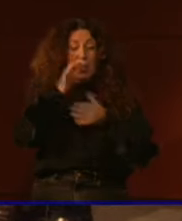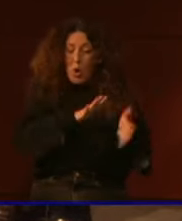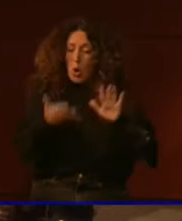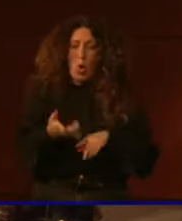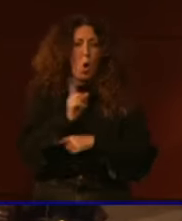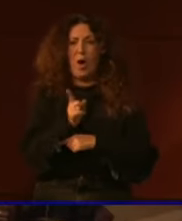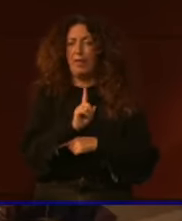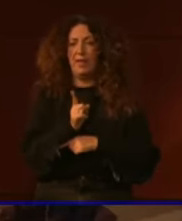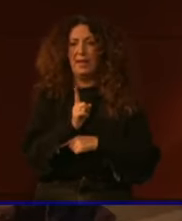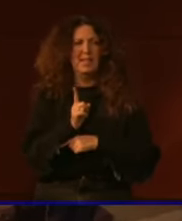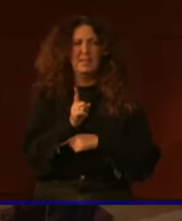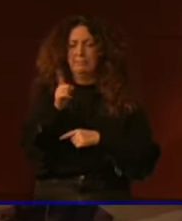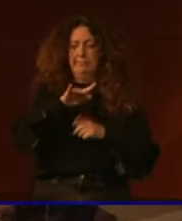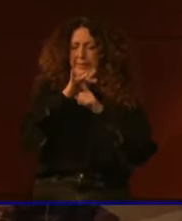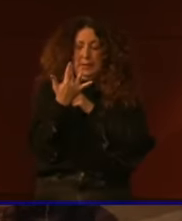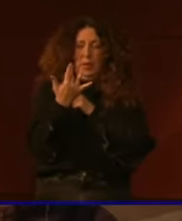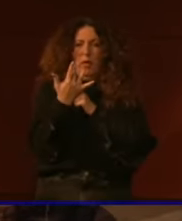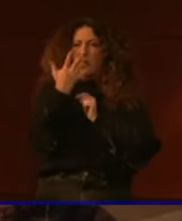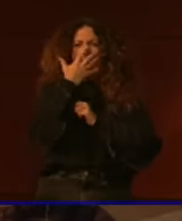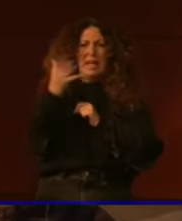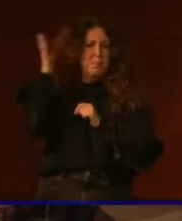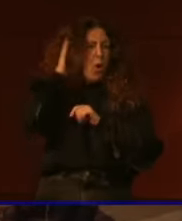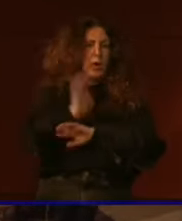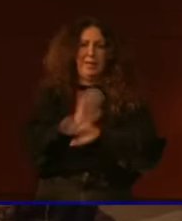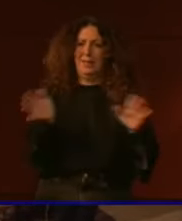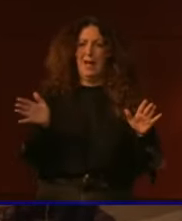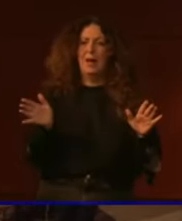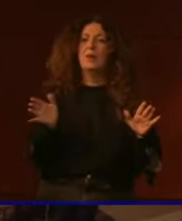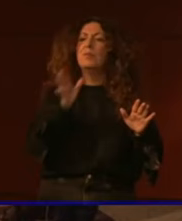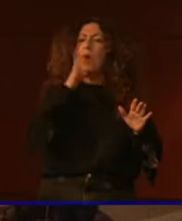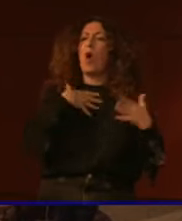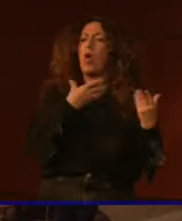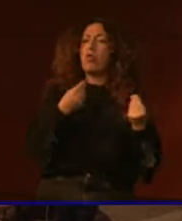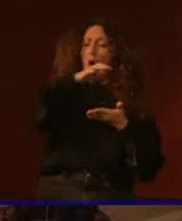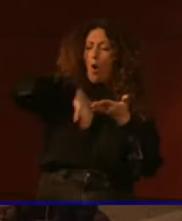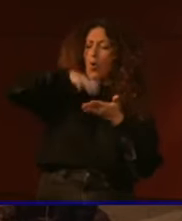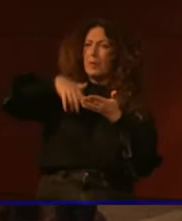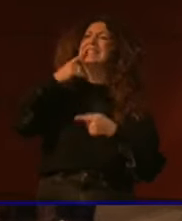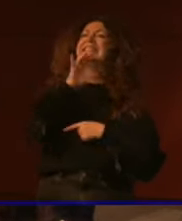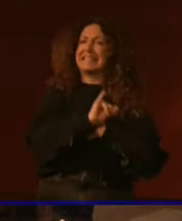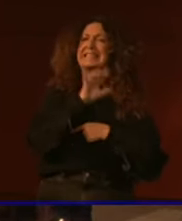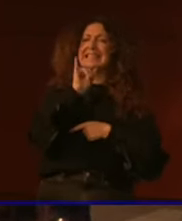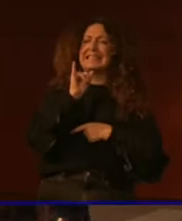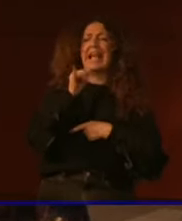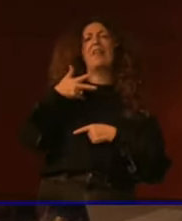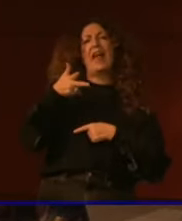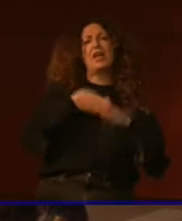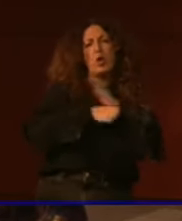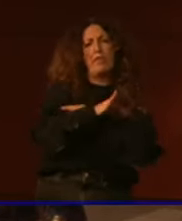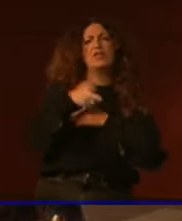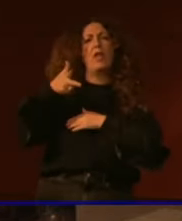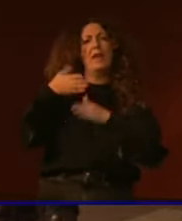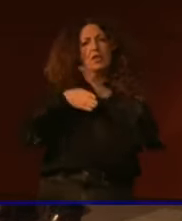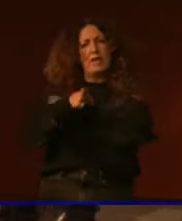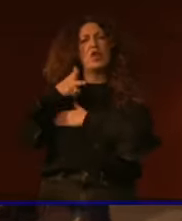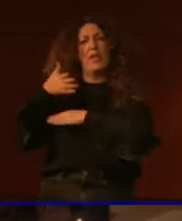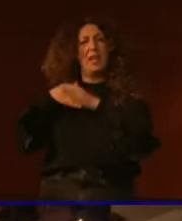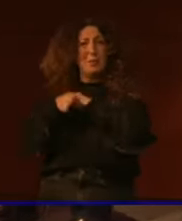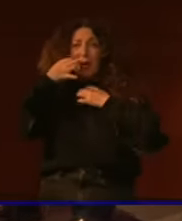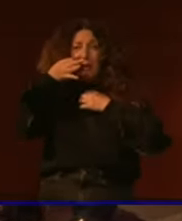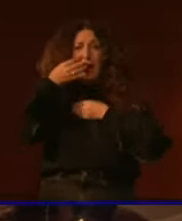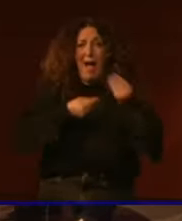esquizofrénica, totalmente hipócrita, porque todos los documentos dicen que sí, el derecho de acceso, pero no se